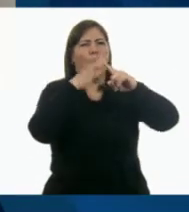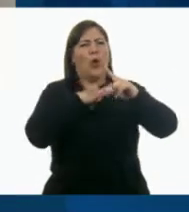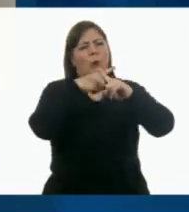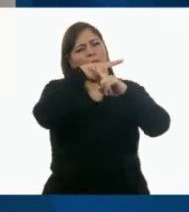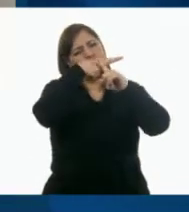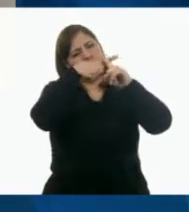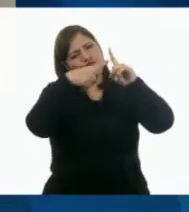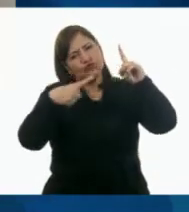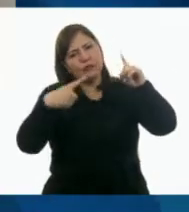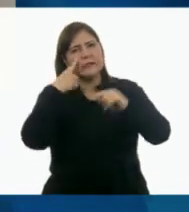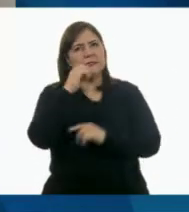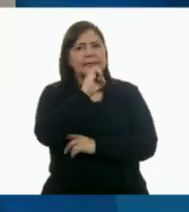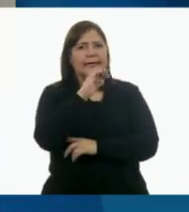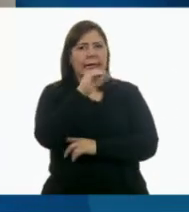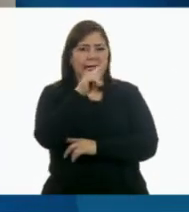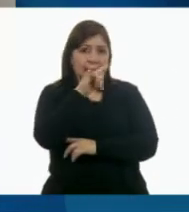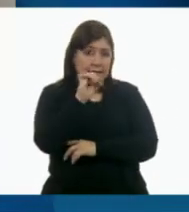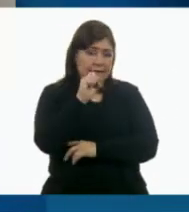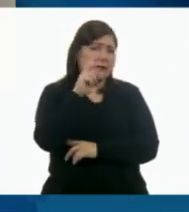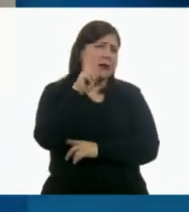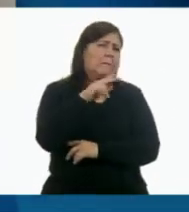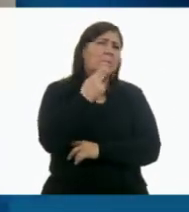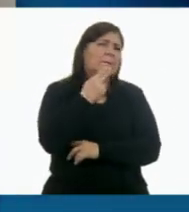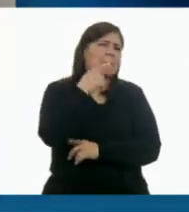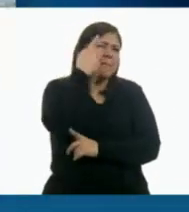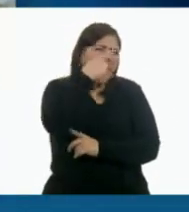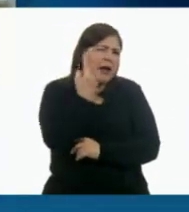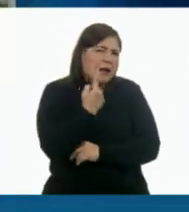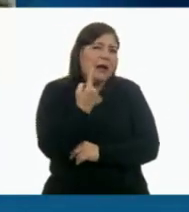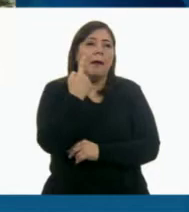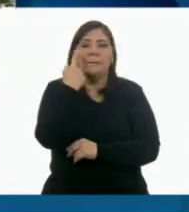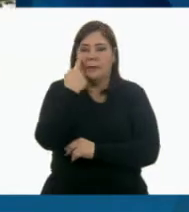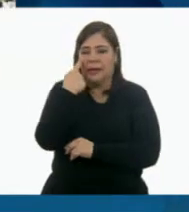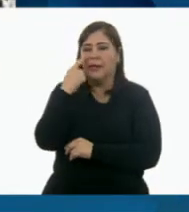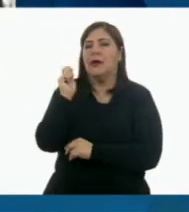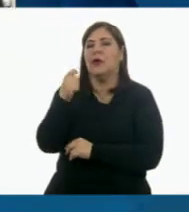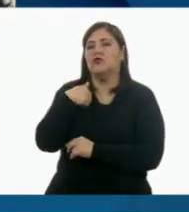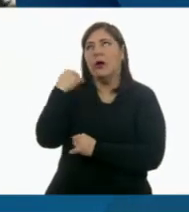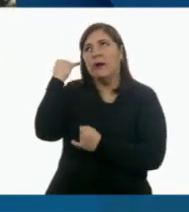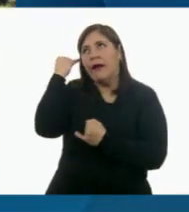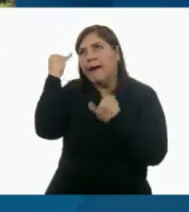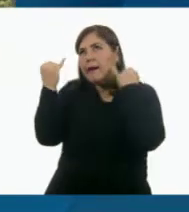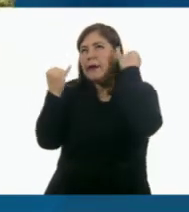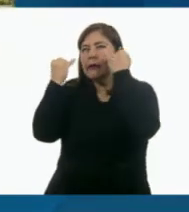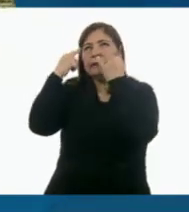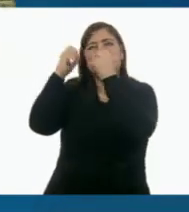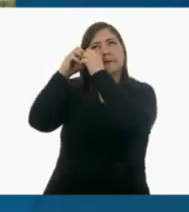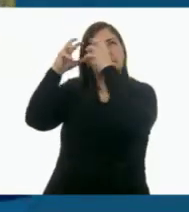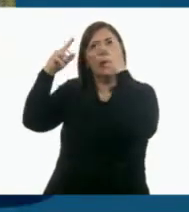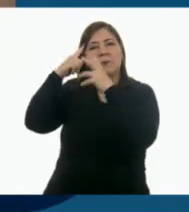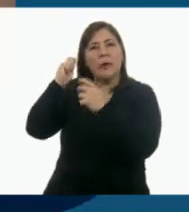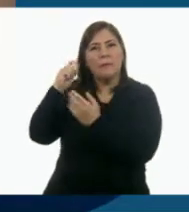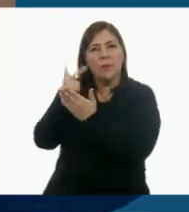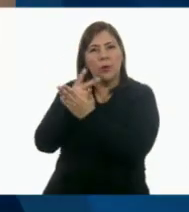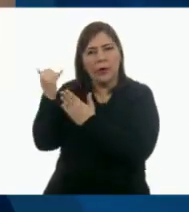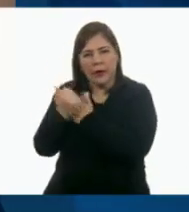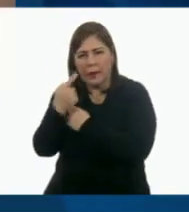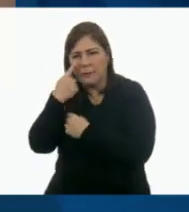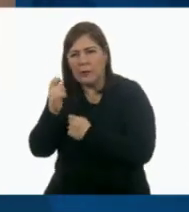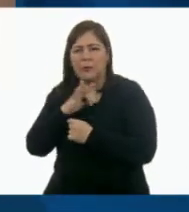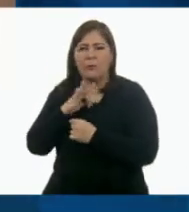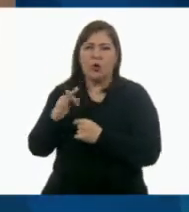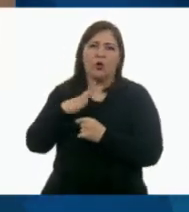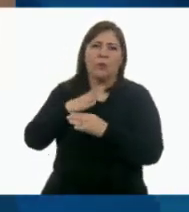arquitectura? Cuando imaginamos un proyecto, lo hacemos pensando en todo tipo de líneas